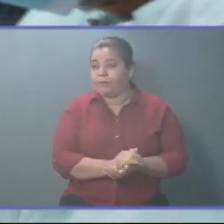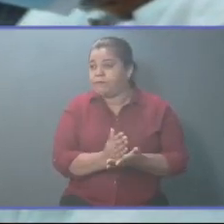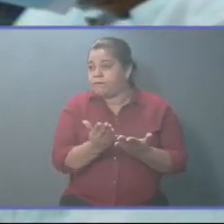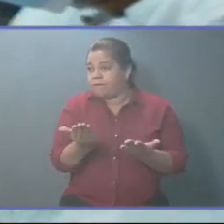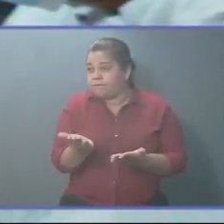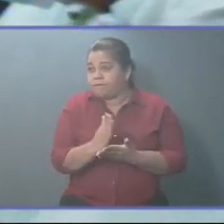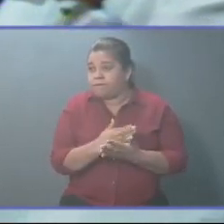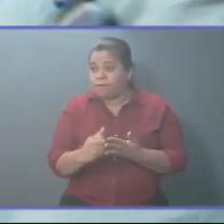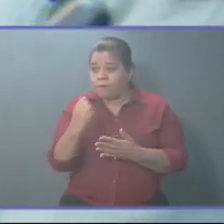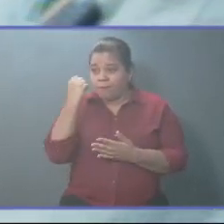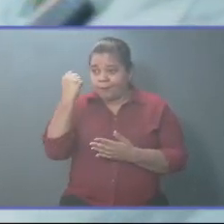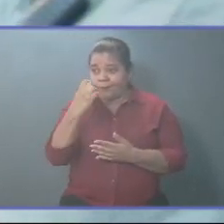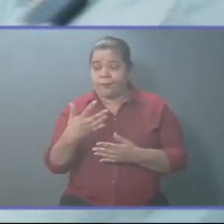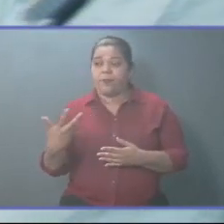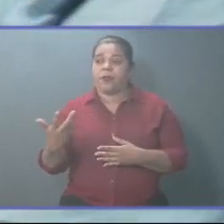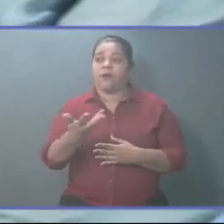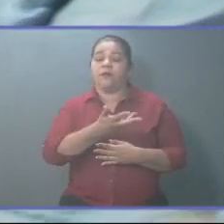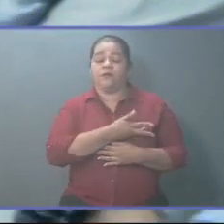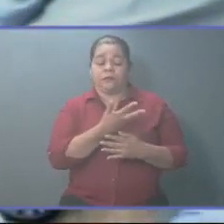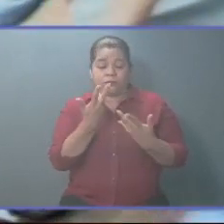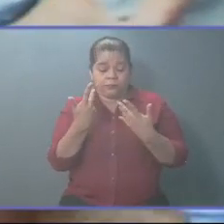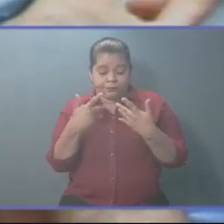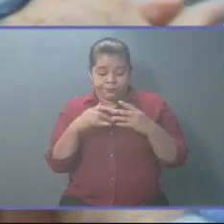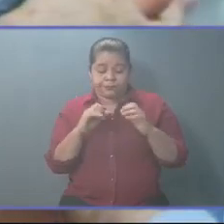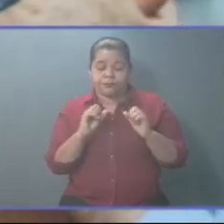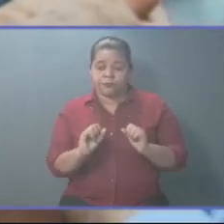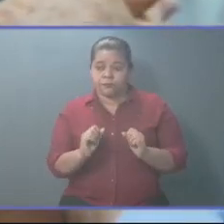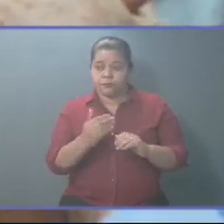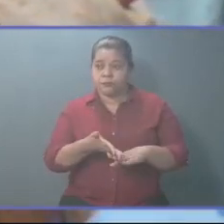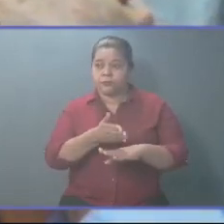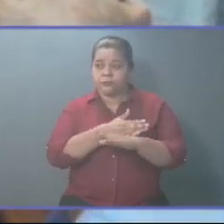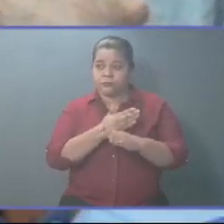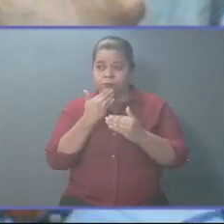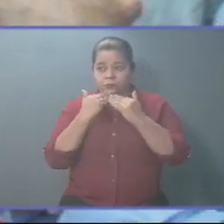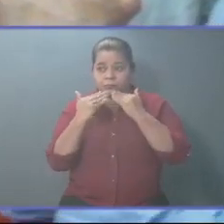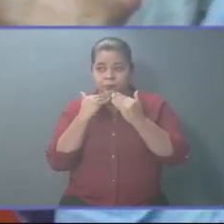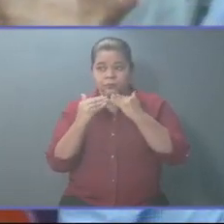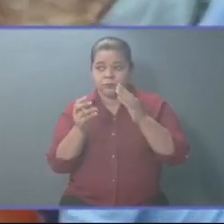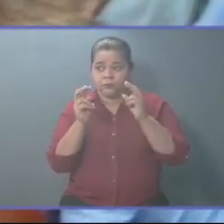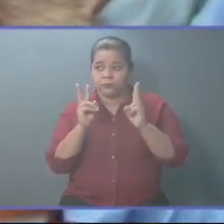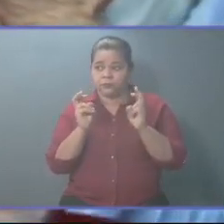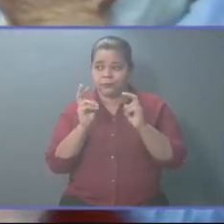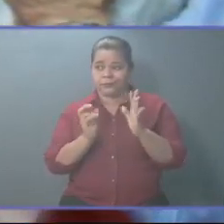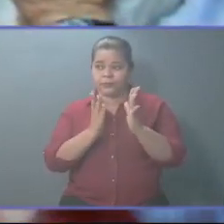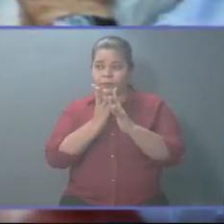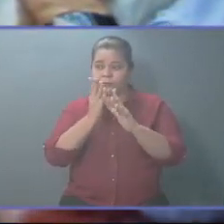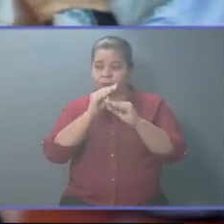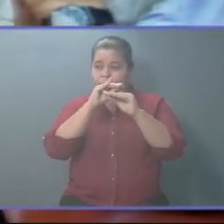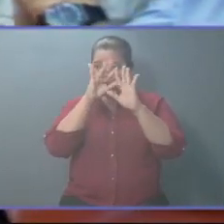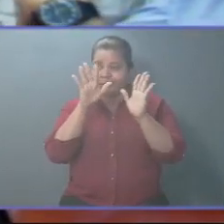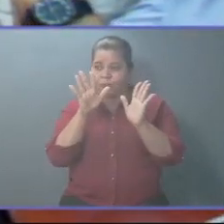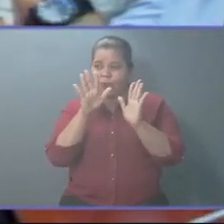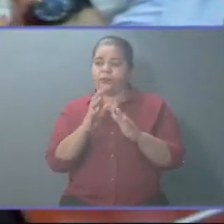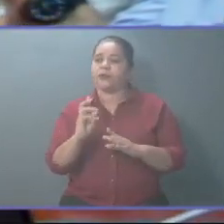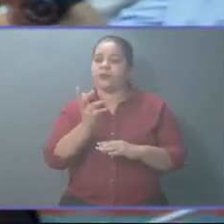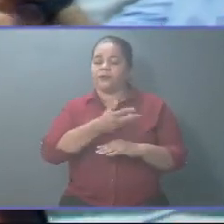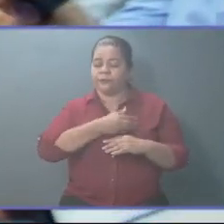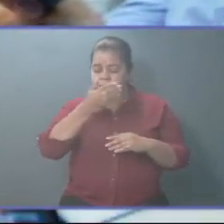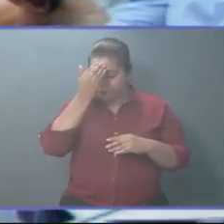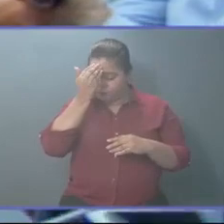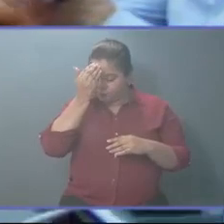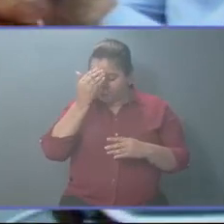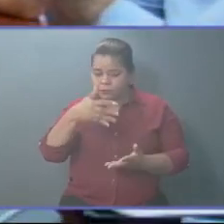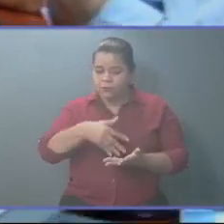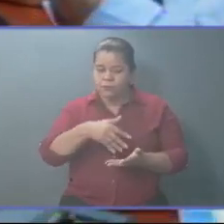muy importante para nosotros por los motivos pues que ya les explicaba de la transparencia y de la necesidad que tiene nuestro pueblo.